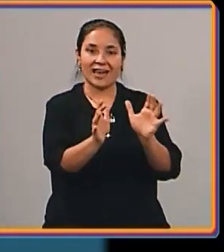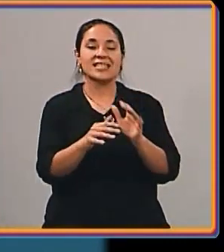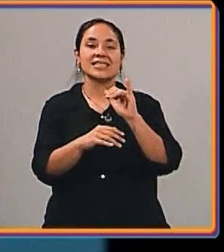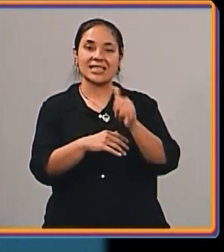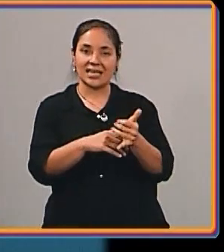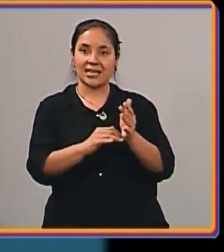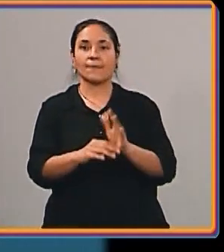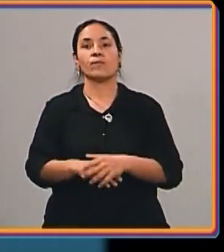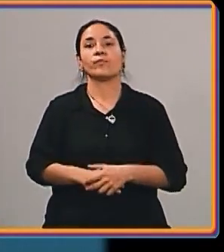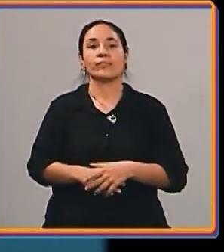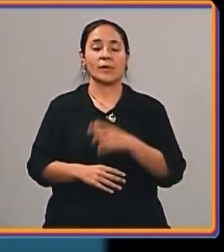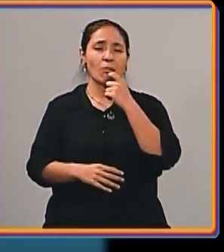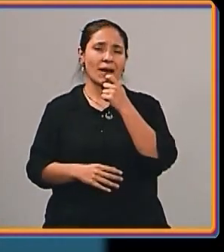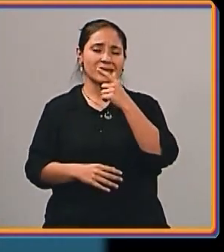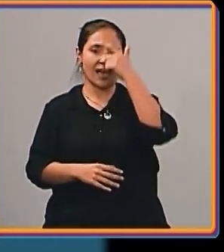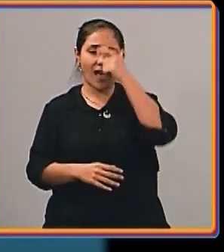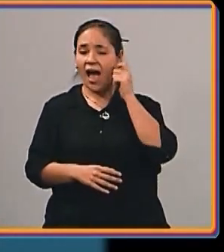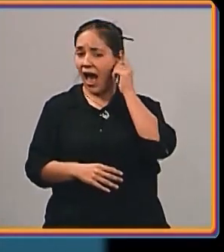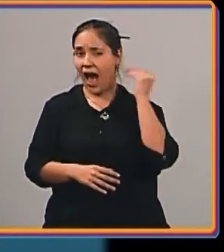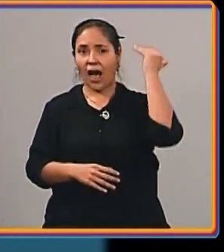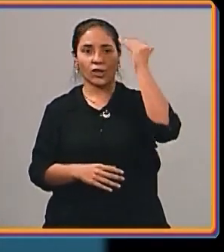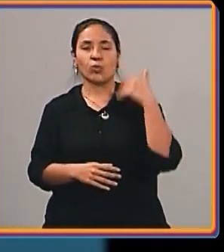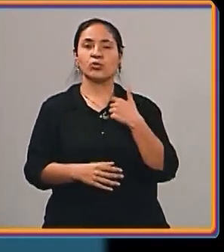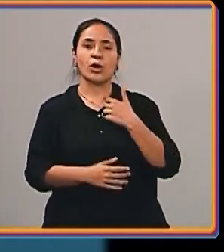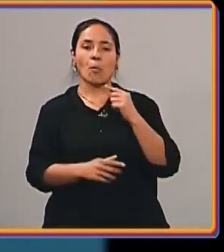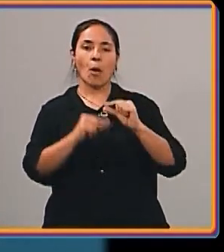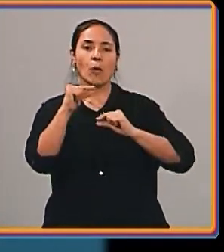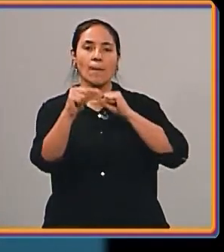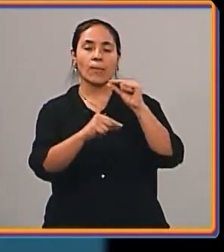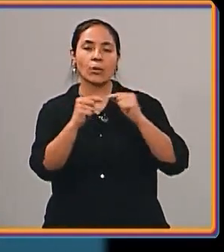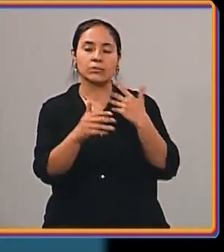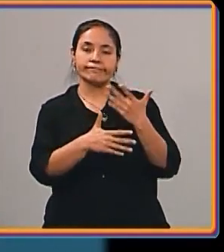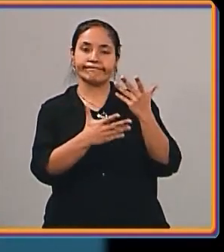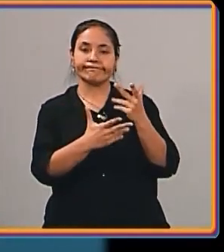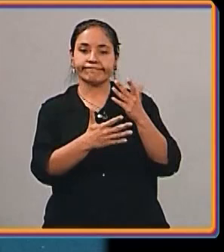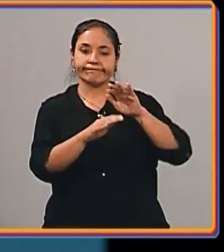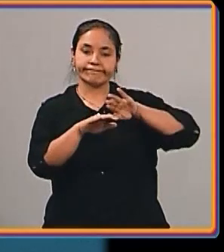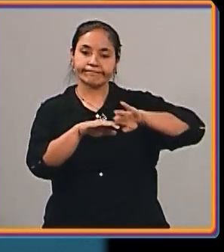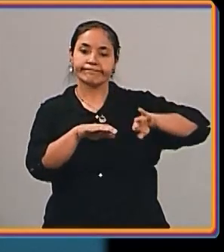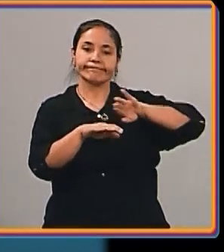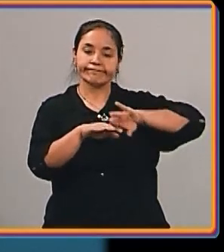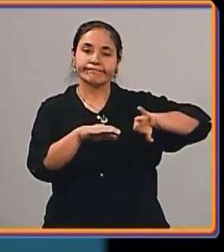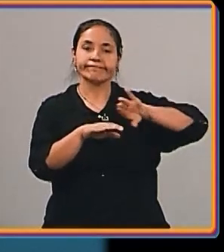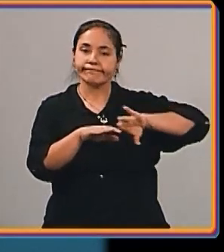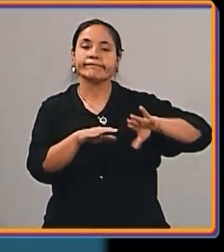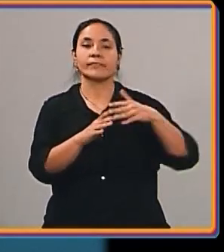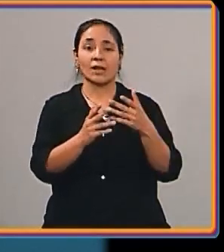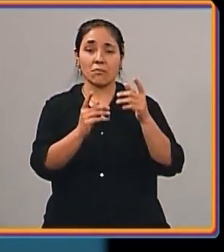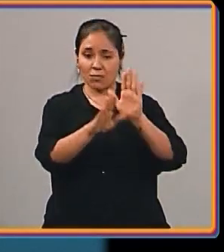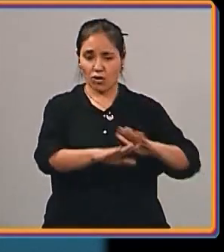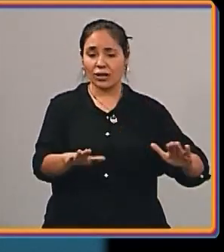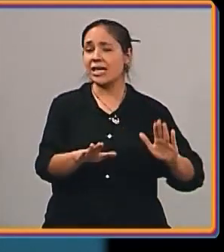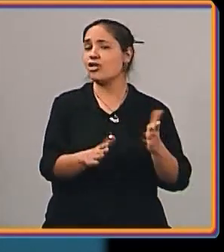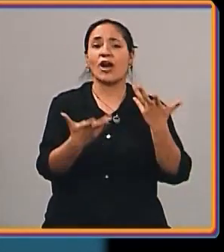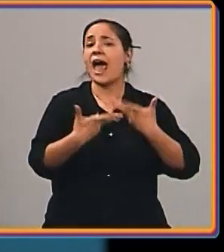juegue. El adulto va construyendo filtros que no le permiten esa naturalidad y esa espontaneidad que por lo común